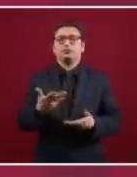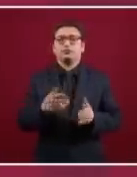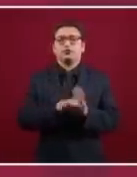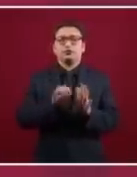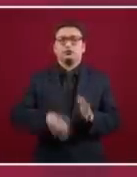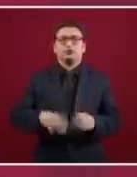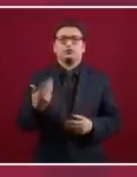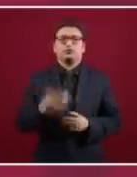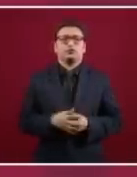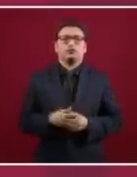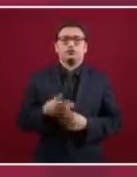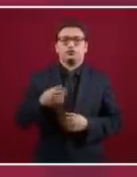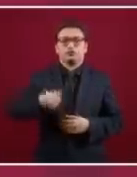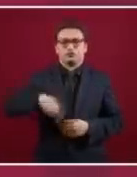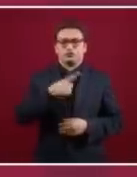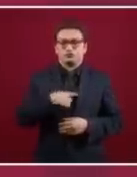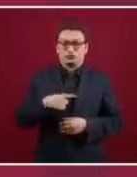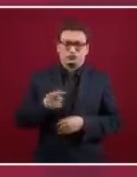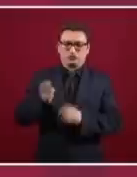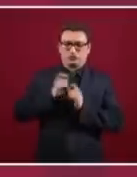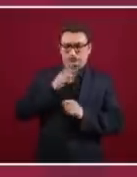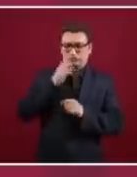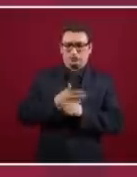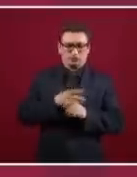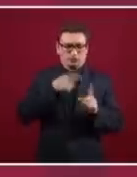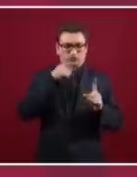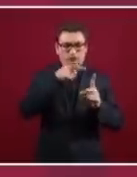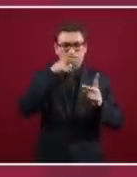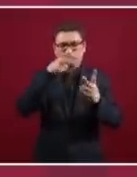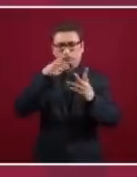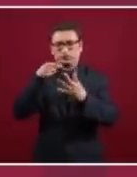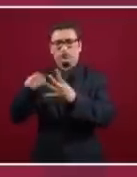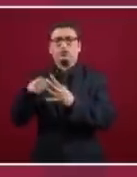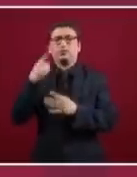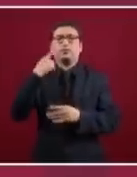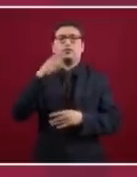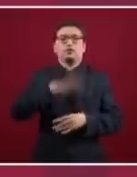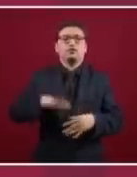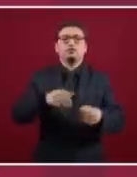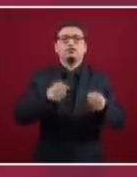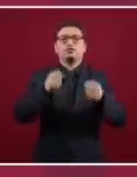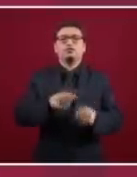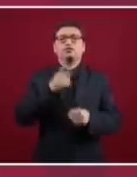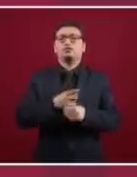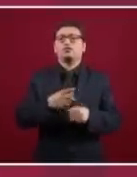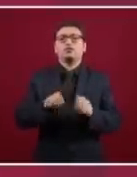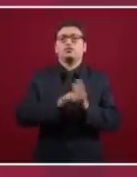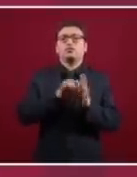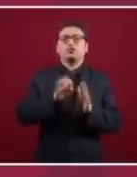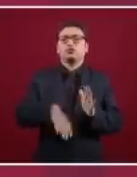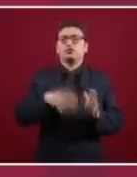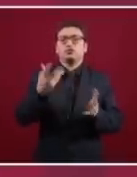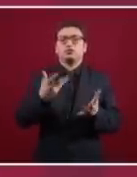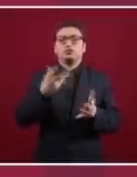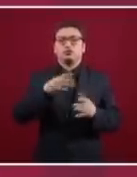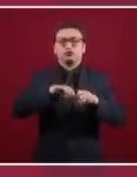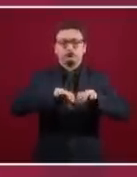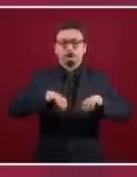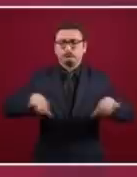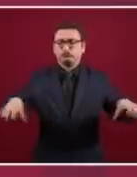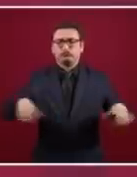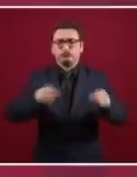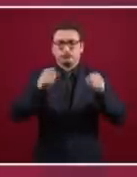muchas misiones pondría el ejemplo la seguridad de ductos la seguridad de ductos estamos